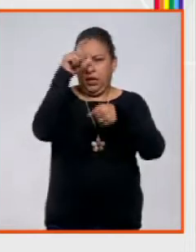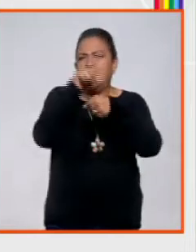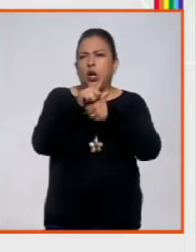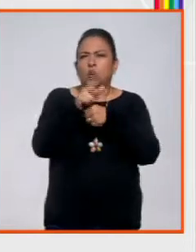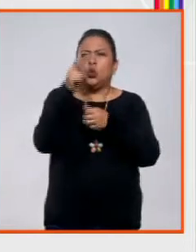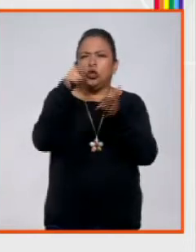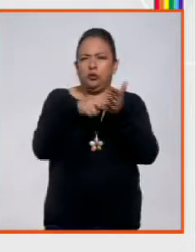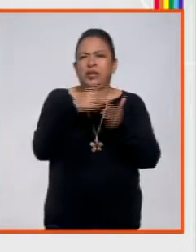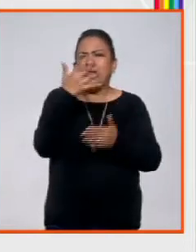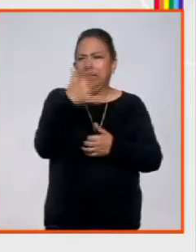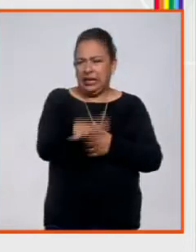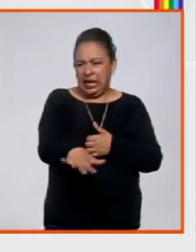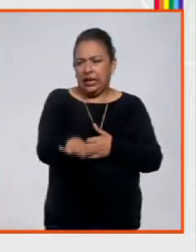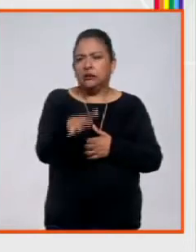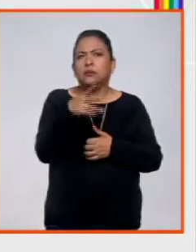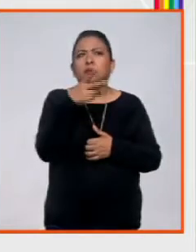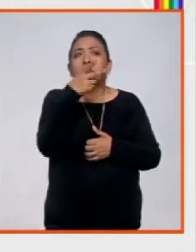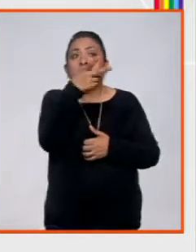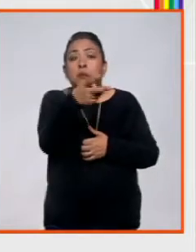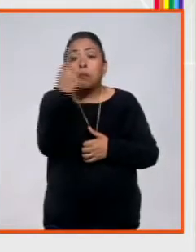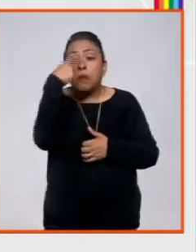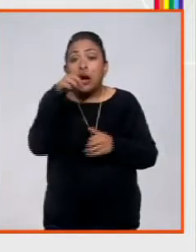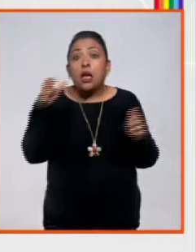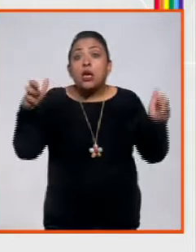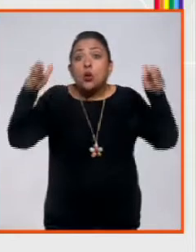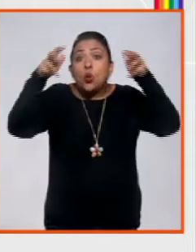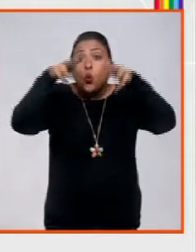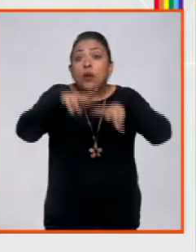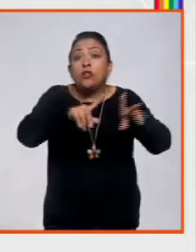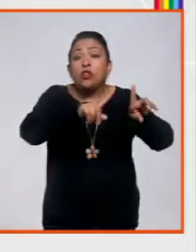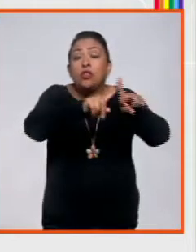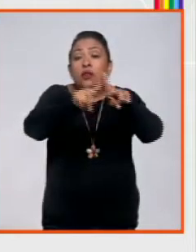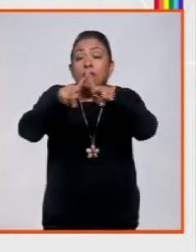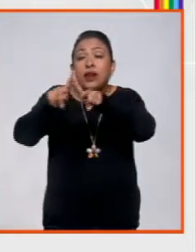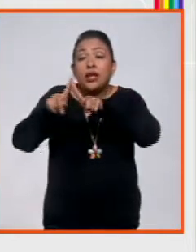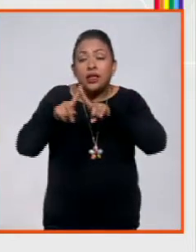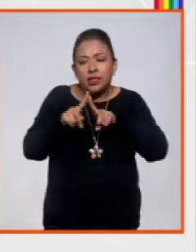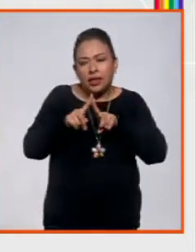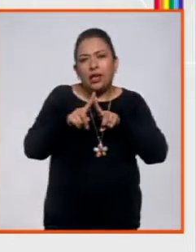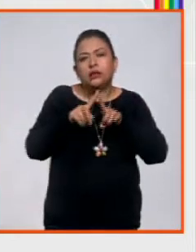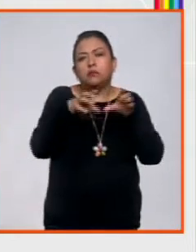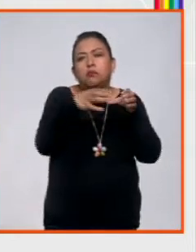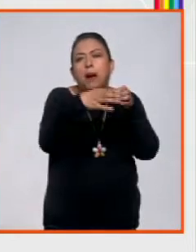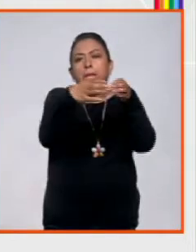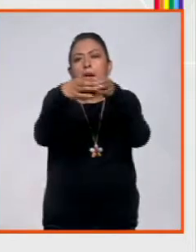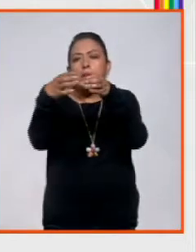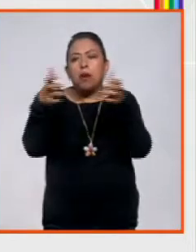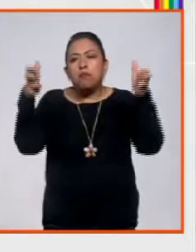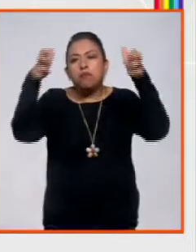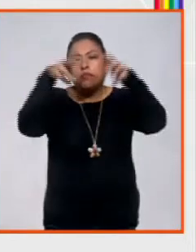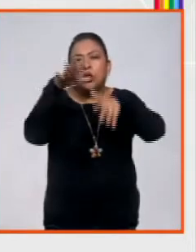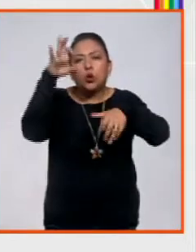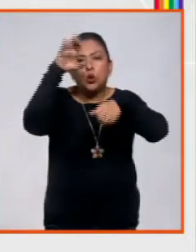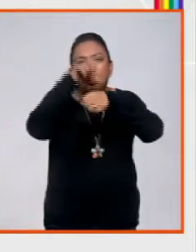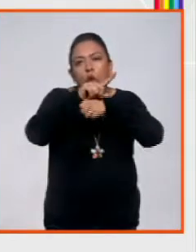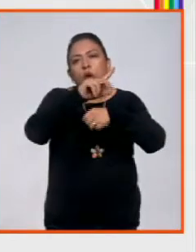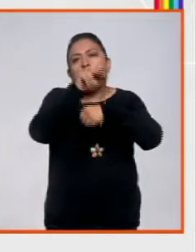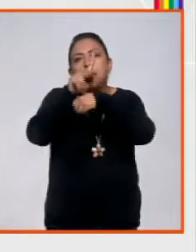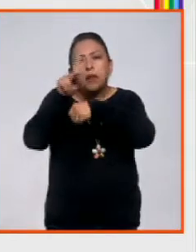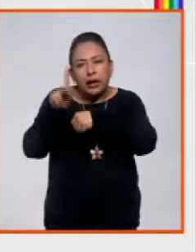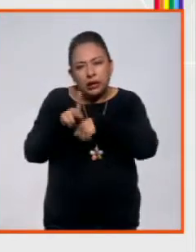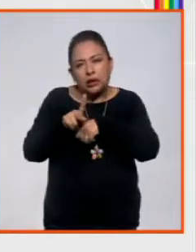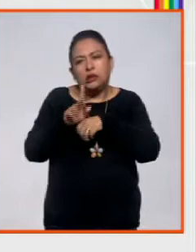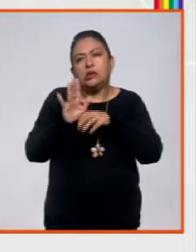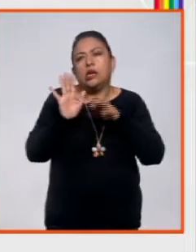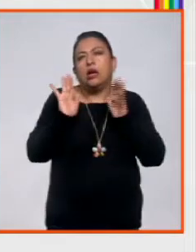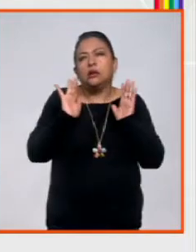justamente uno de los pasos de encuentro de diversas de diferentes culturas nacionalidades